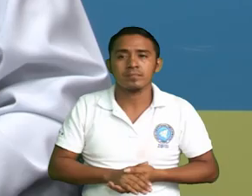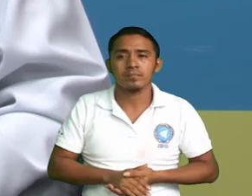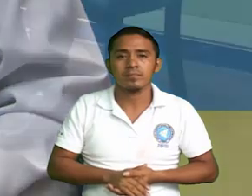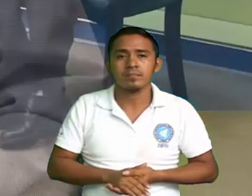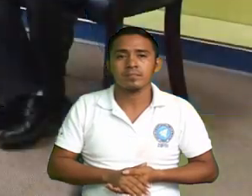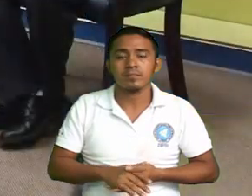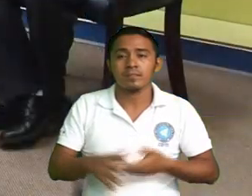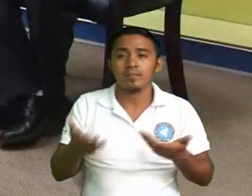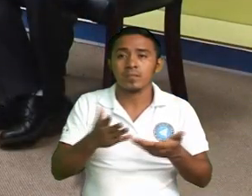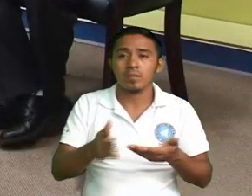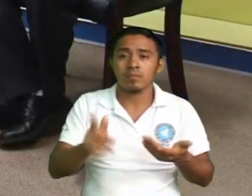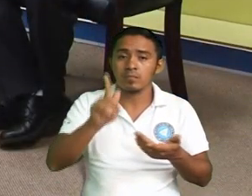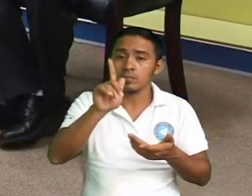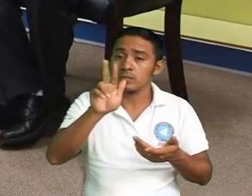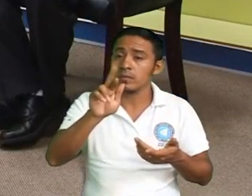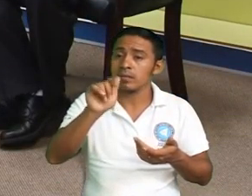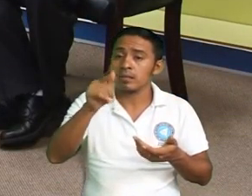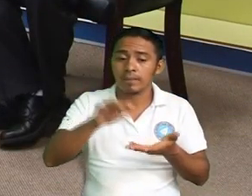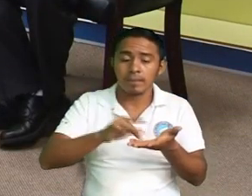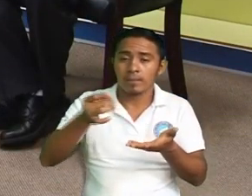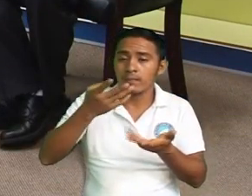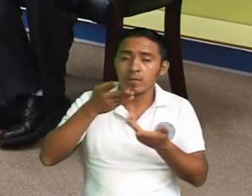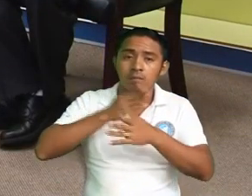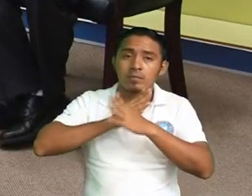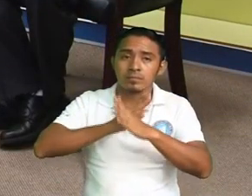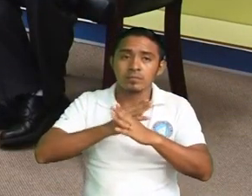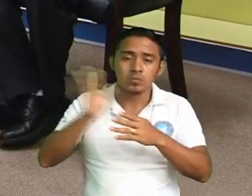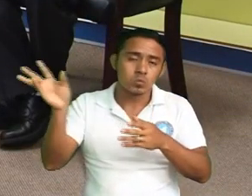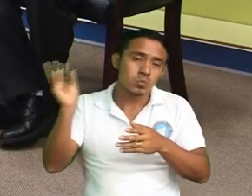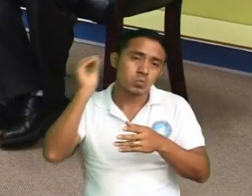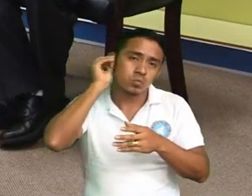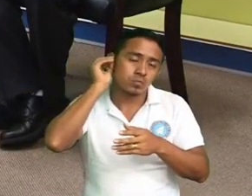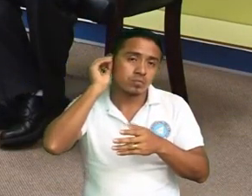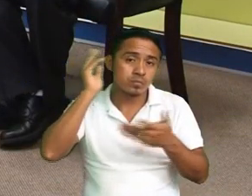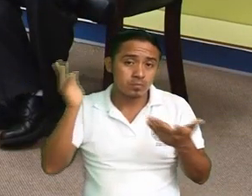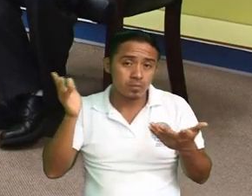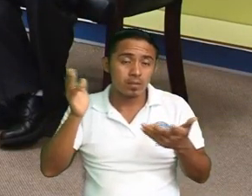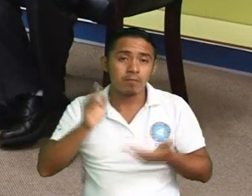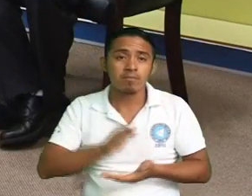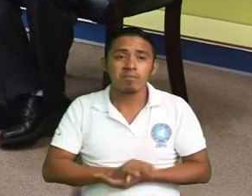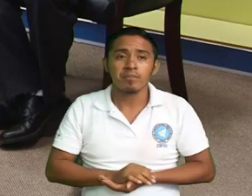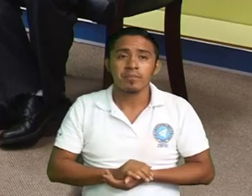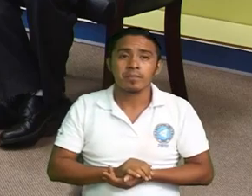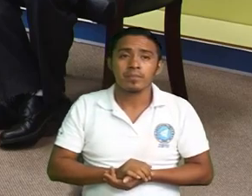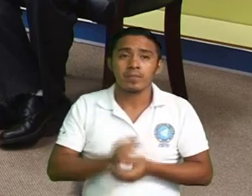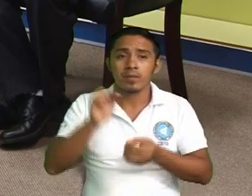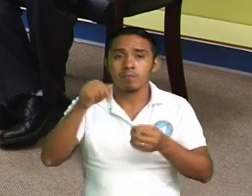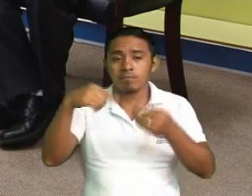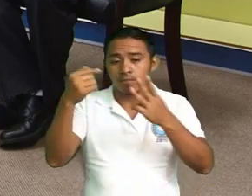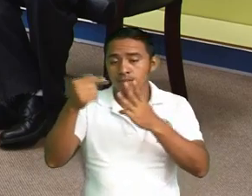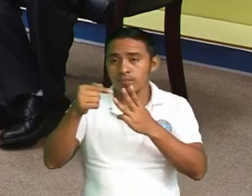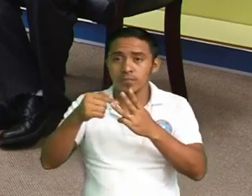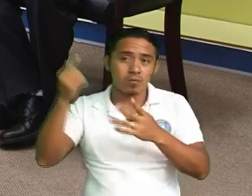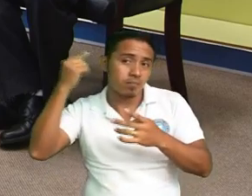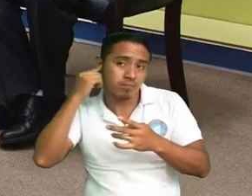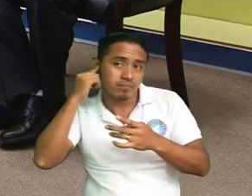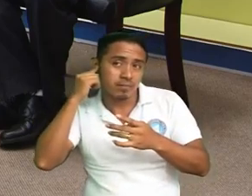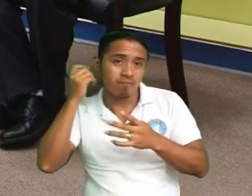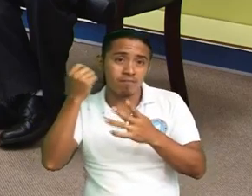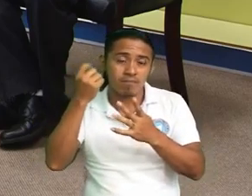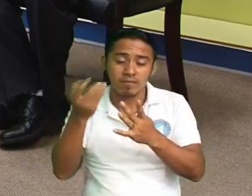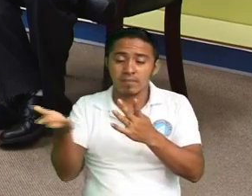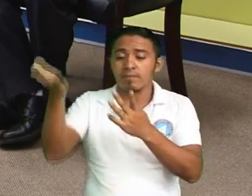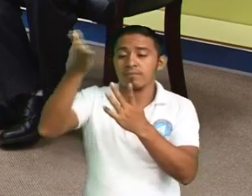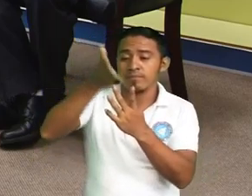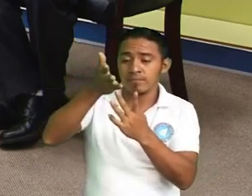el tratamiento, porque obviamente hay tratamiento para las infecciones del oído. Solo tocamos la infección externa. Externa. ¿Eh?